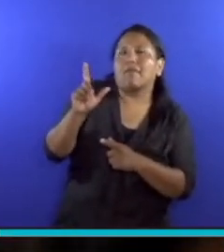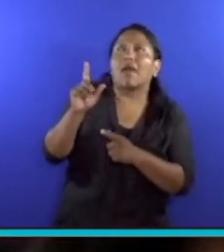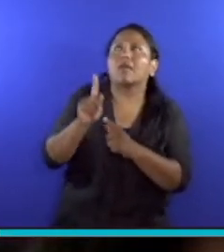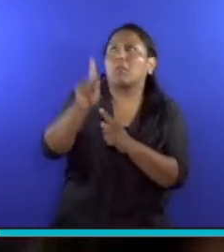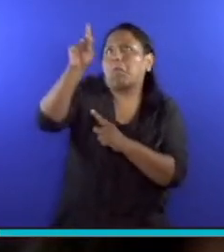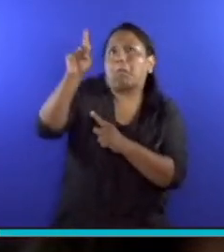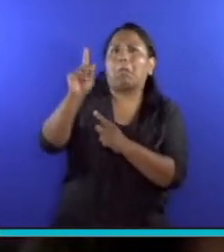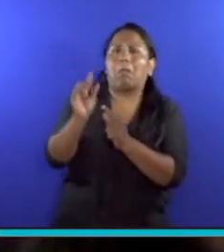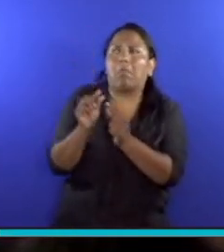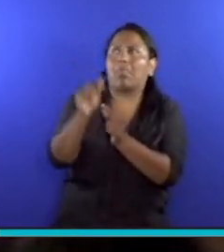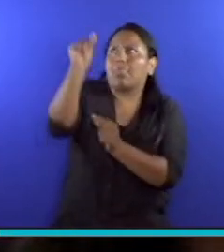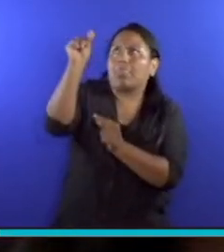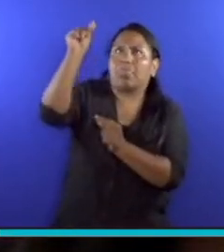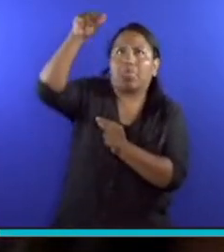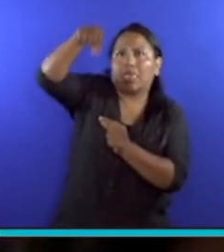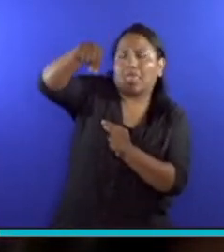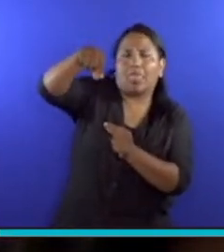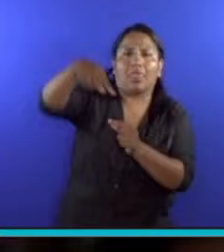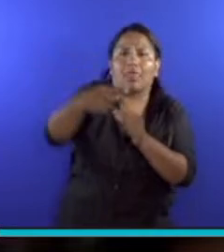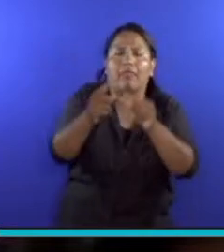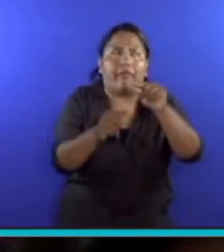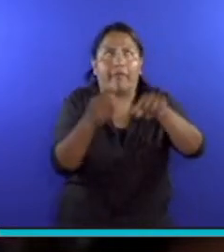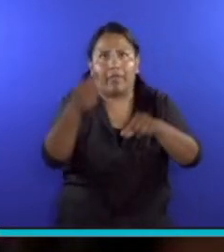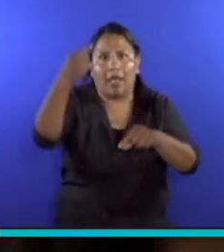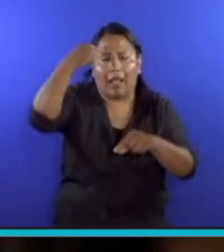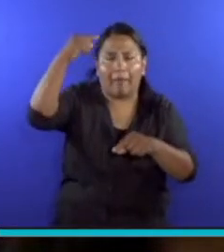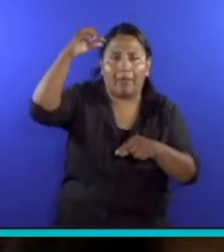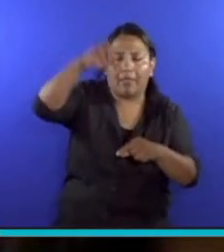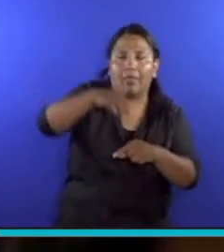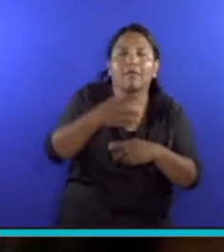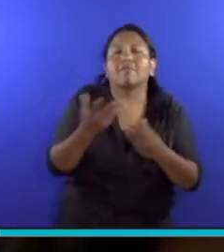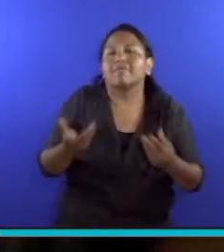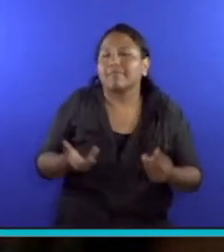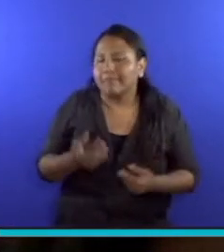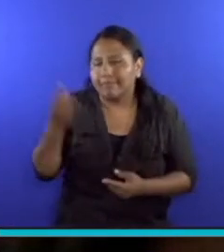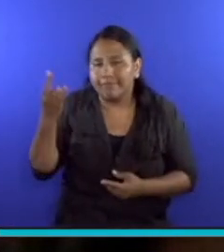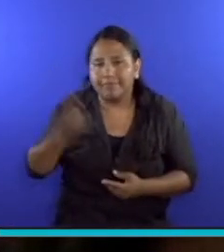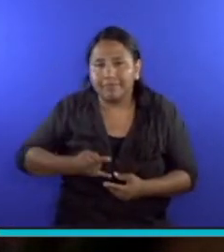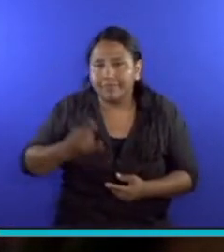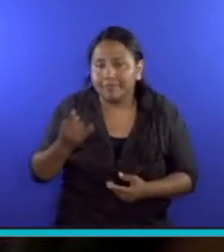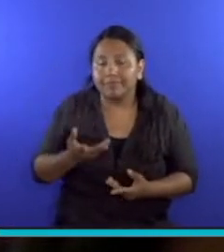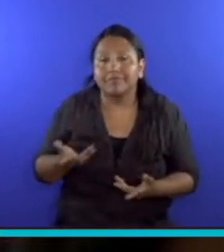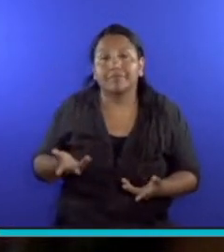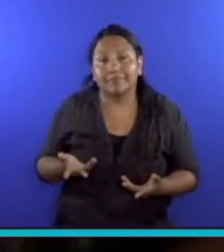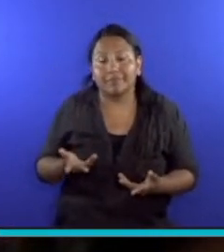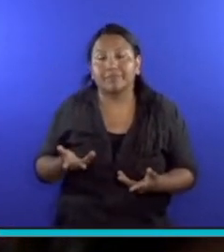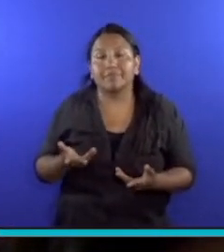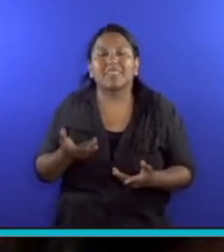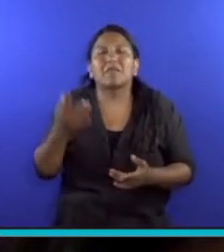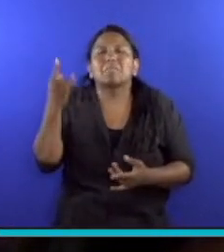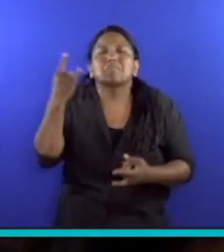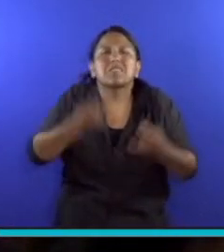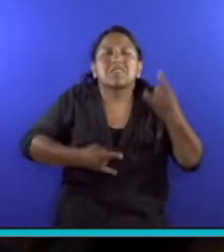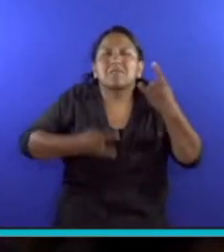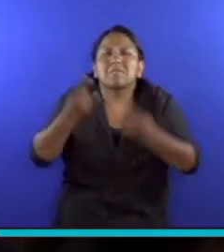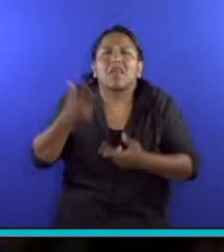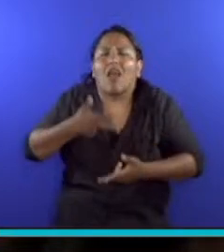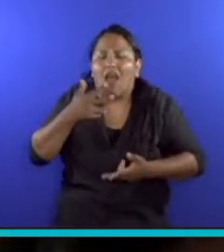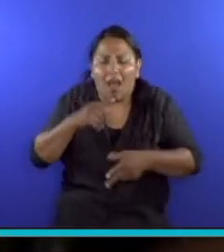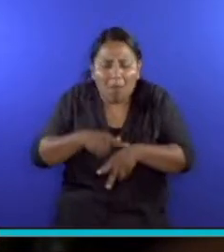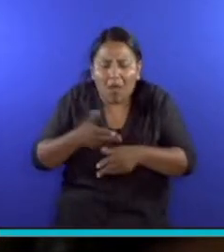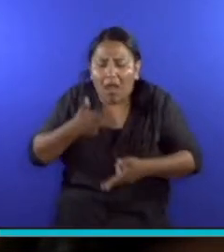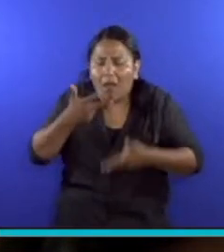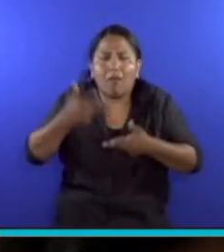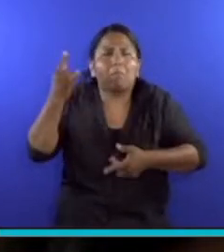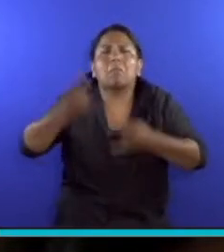no sé qué y le pegó en la cabeza, sino que miente cada vez que habla. Mintió con